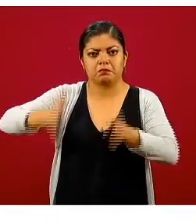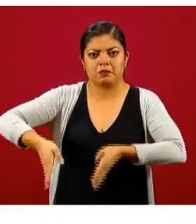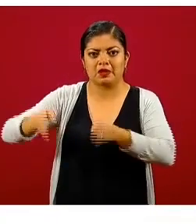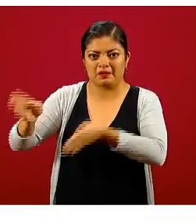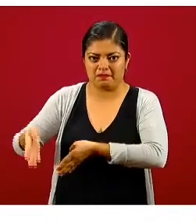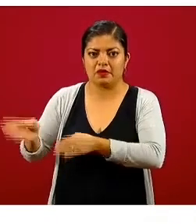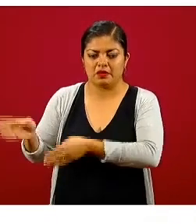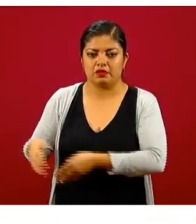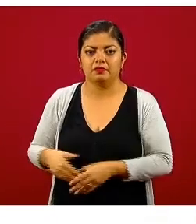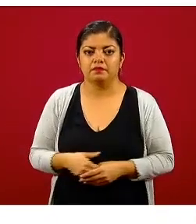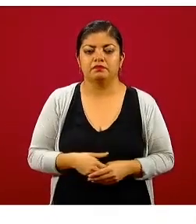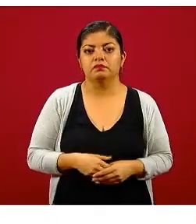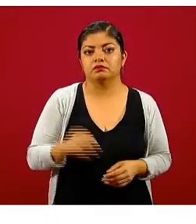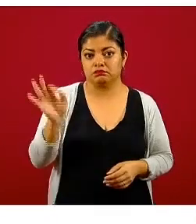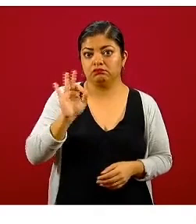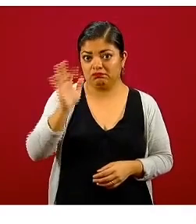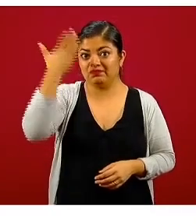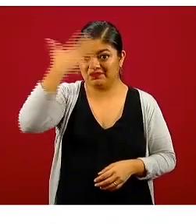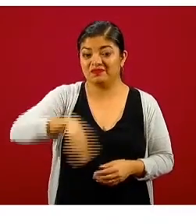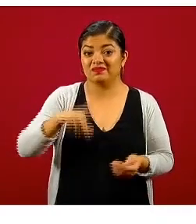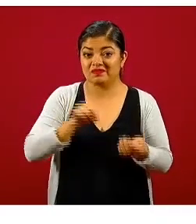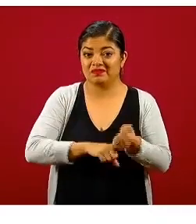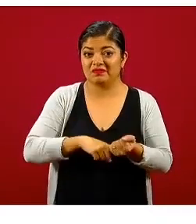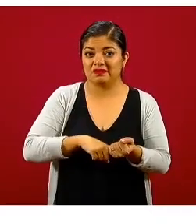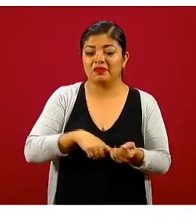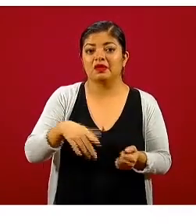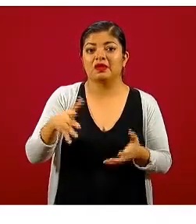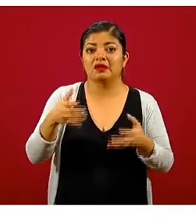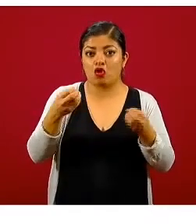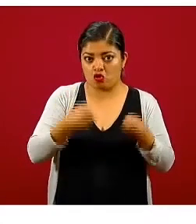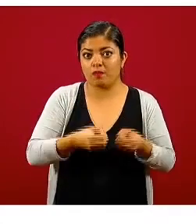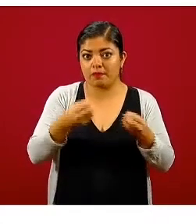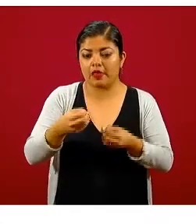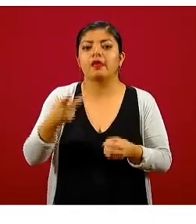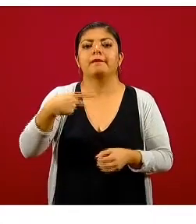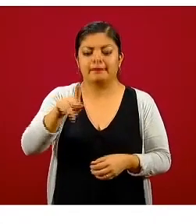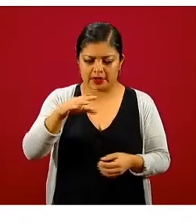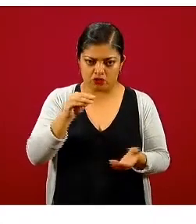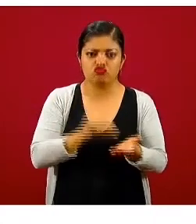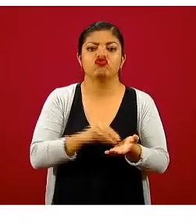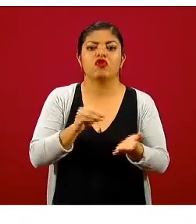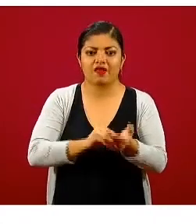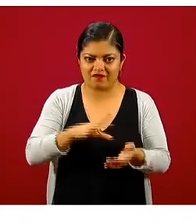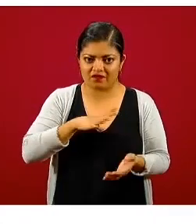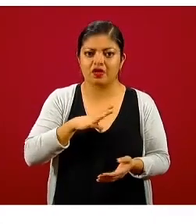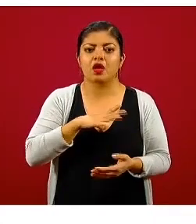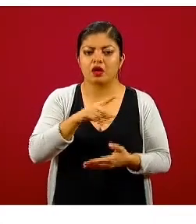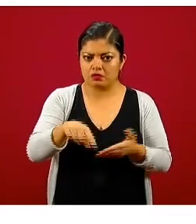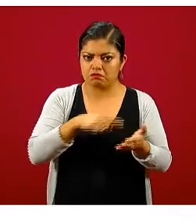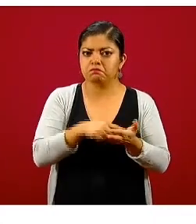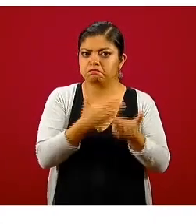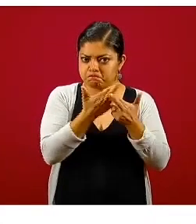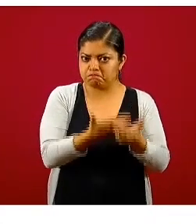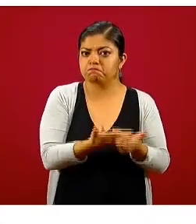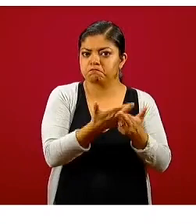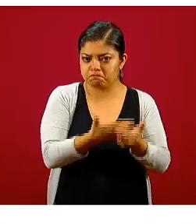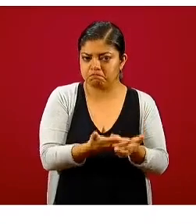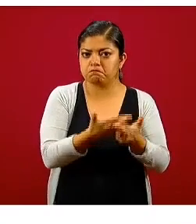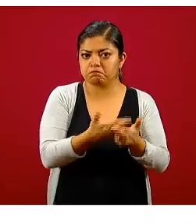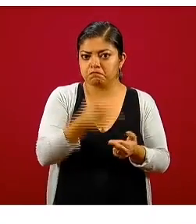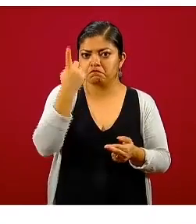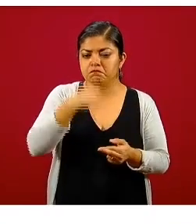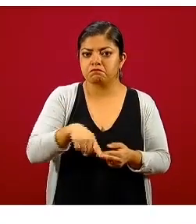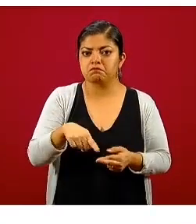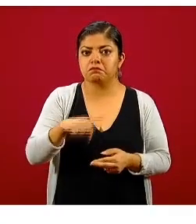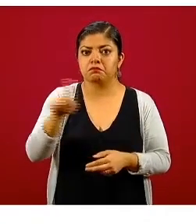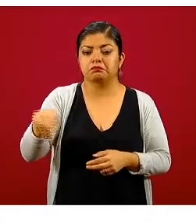decir, si bien es cierto son las que tienen las mayores proporciones de ocupación, también tienen todavía una buena cantidad de camas